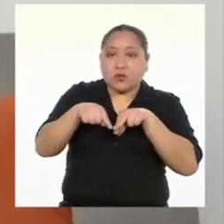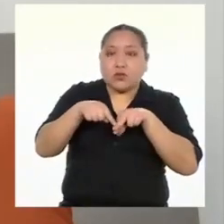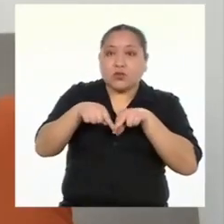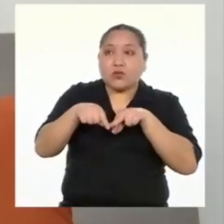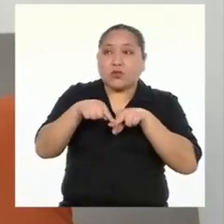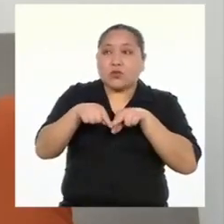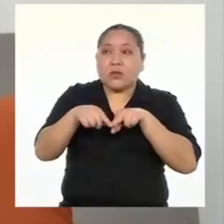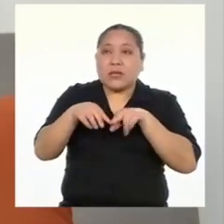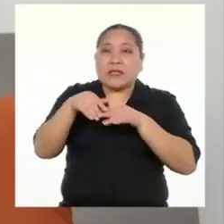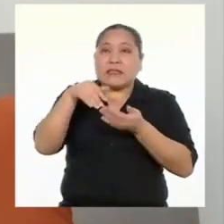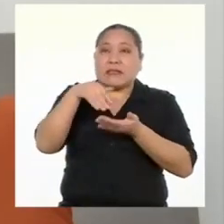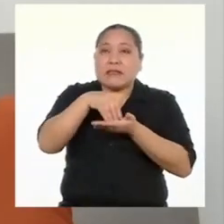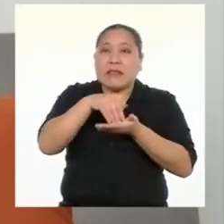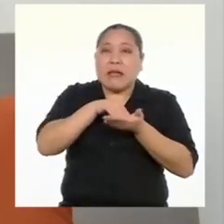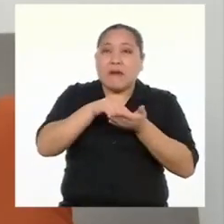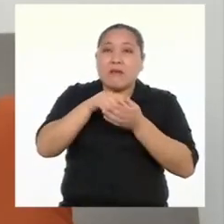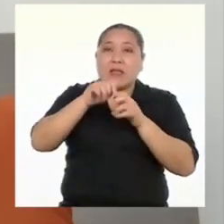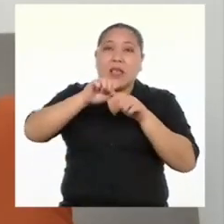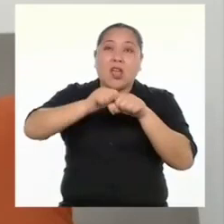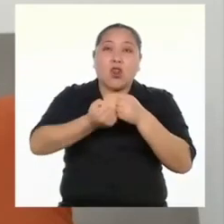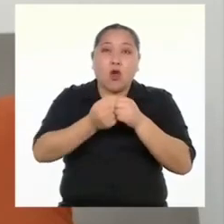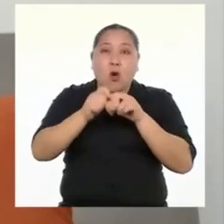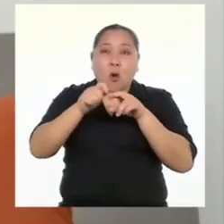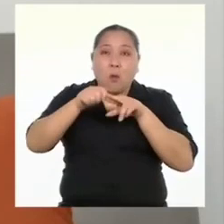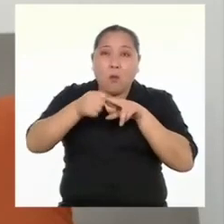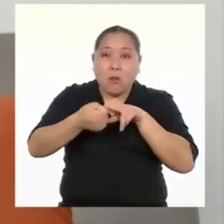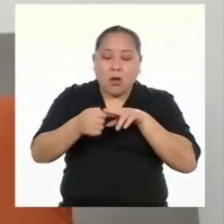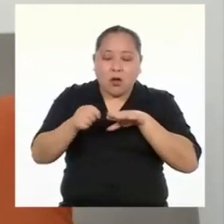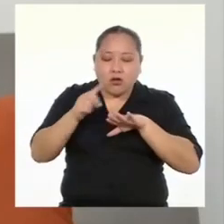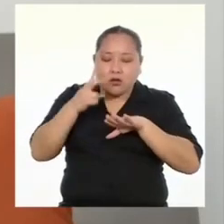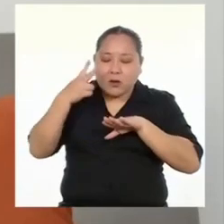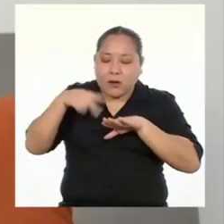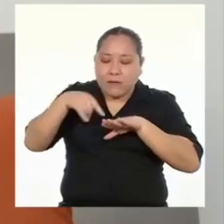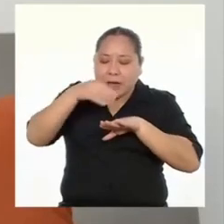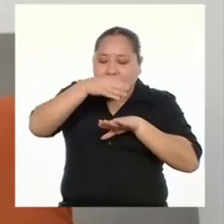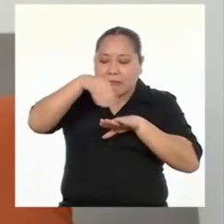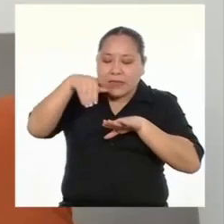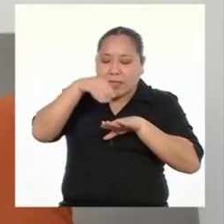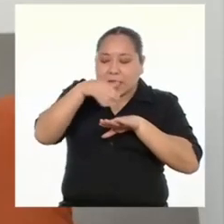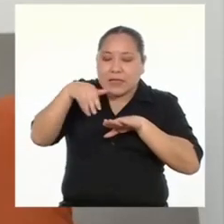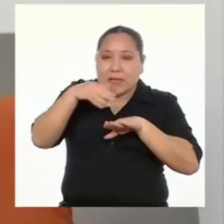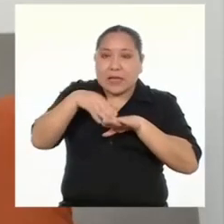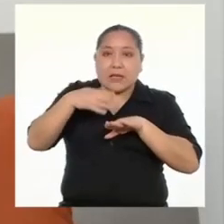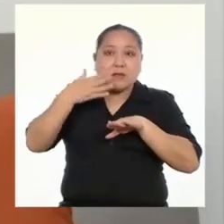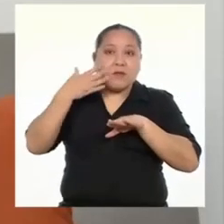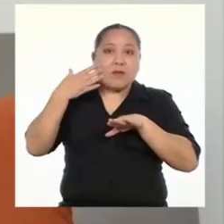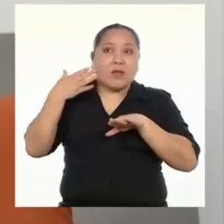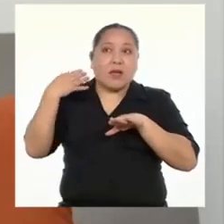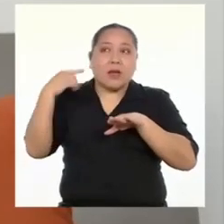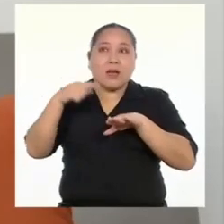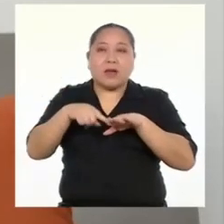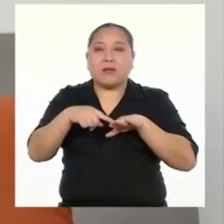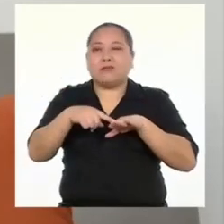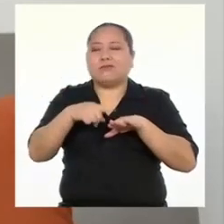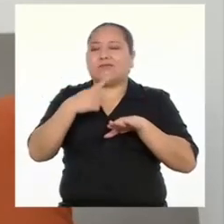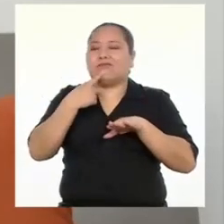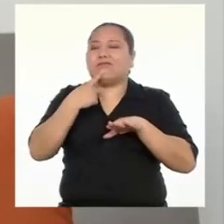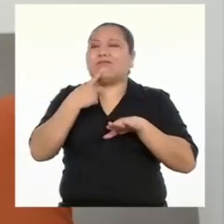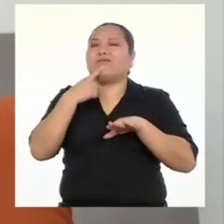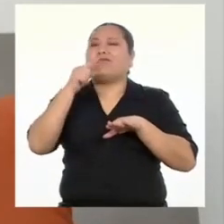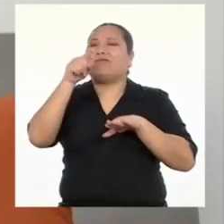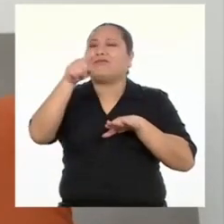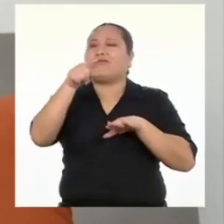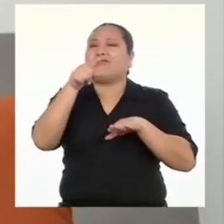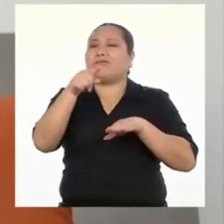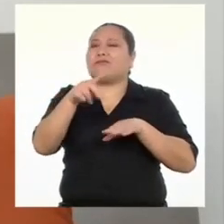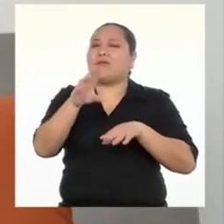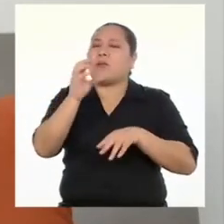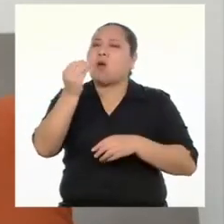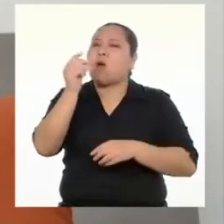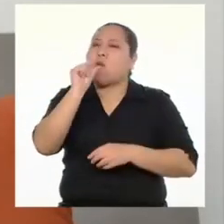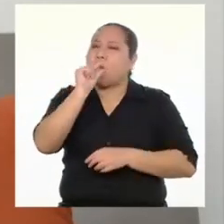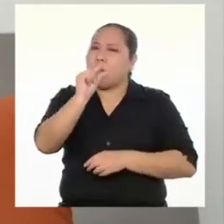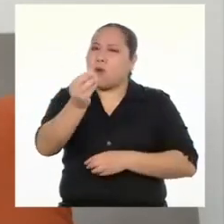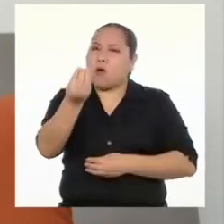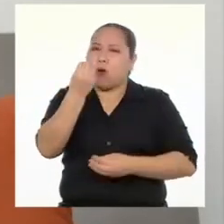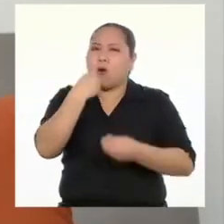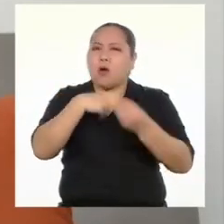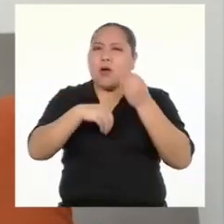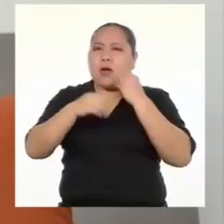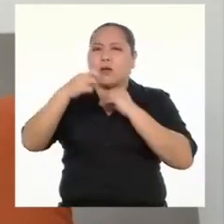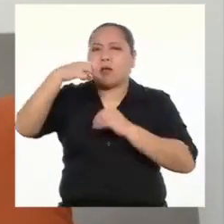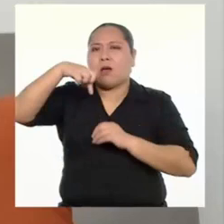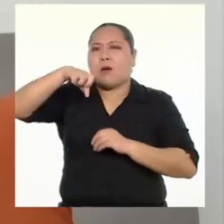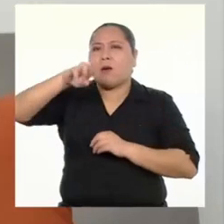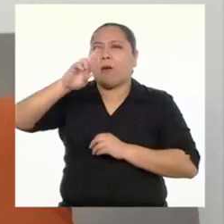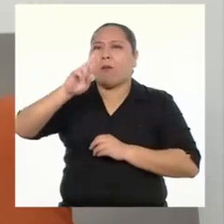ver si estas están débiles, frágiles y si tienen líneas blancas, lo cual nos hace sospechar de que tú estás teniendo poca ingesta